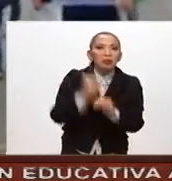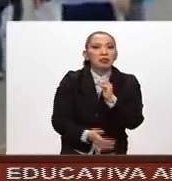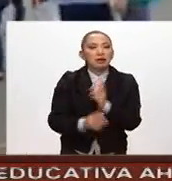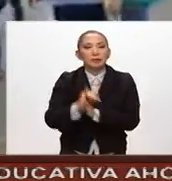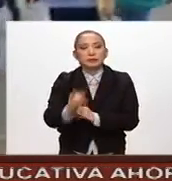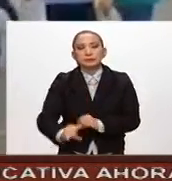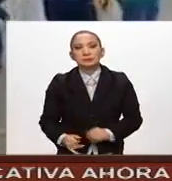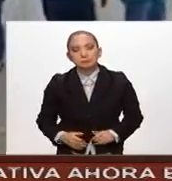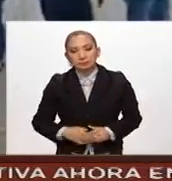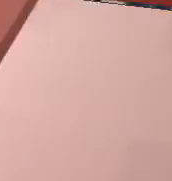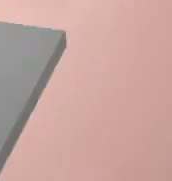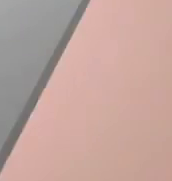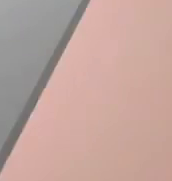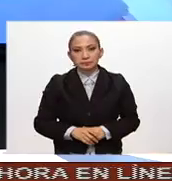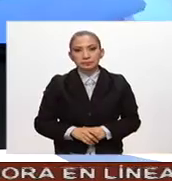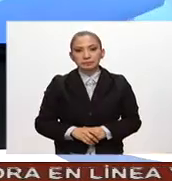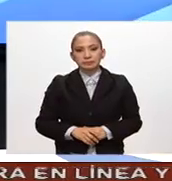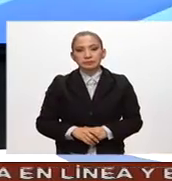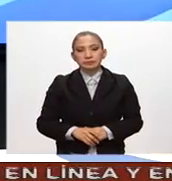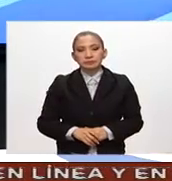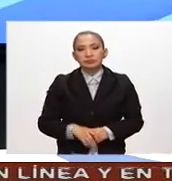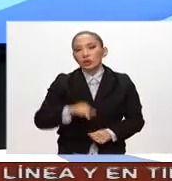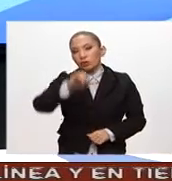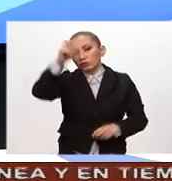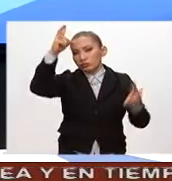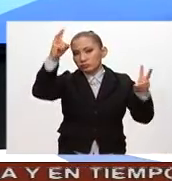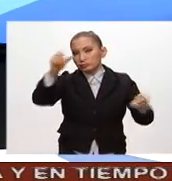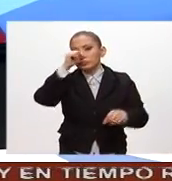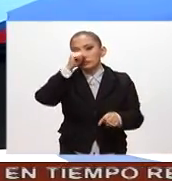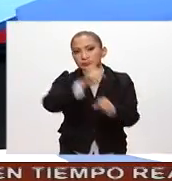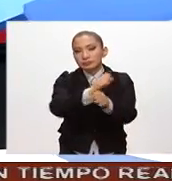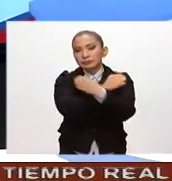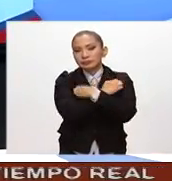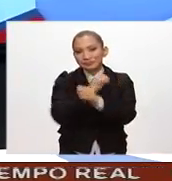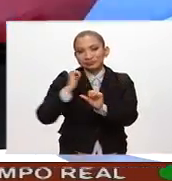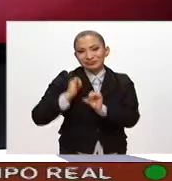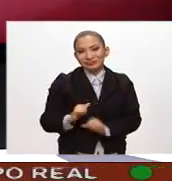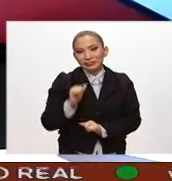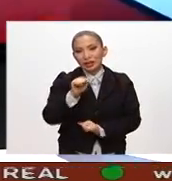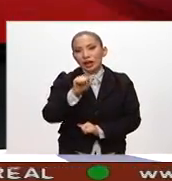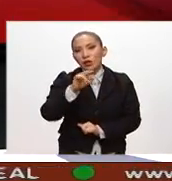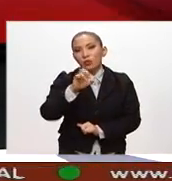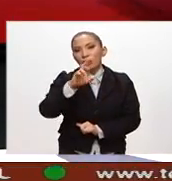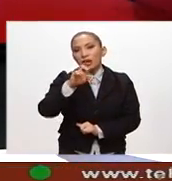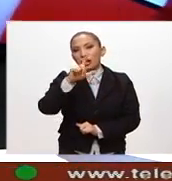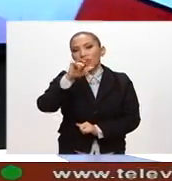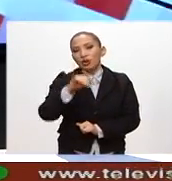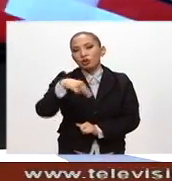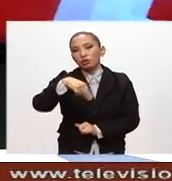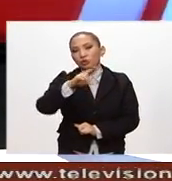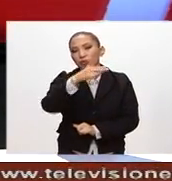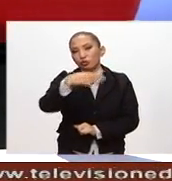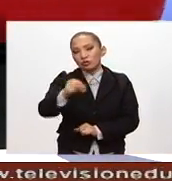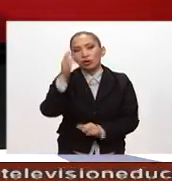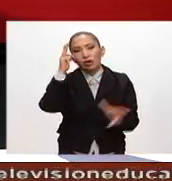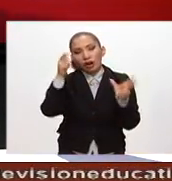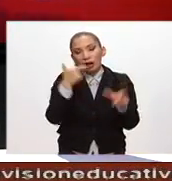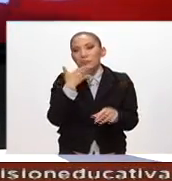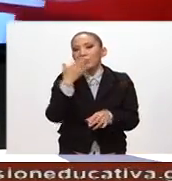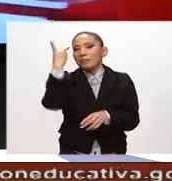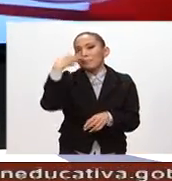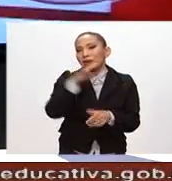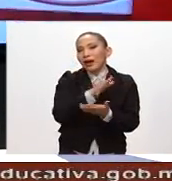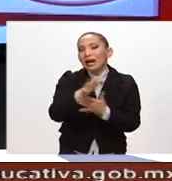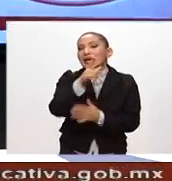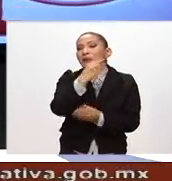solución alguna. Vamos a los otros temas. El secretario de Educación Pública, Aurelio Nuño, saludó y les deseó muy buen viaje